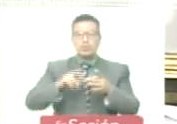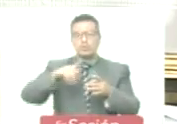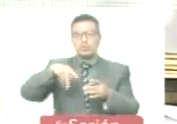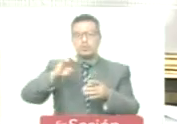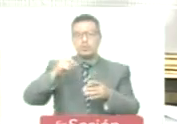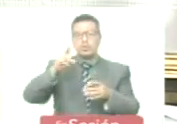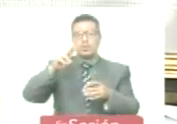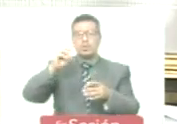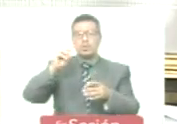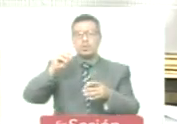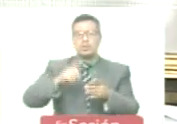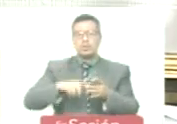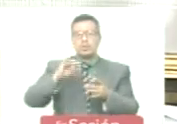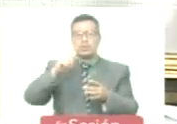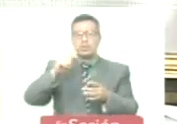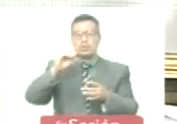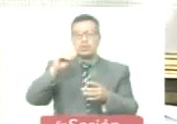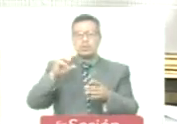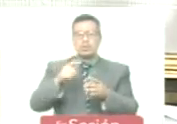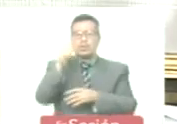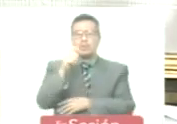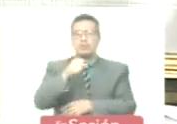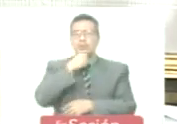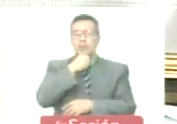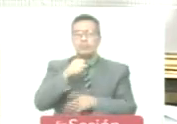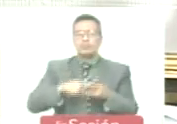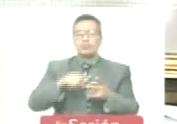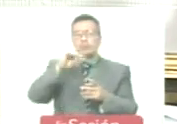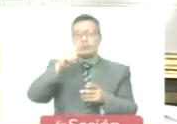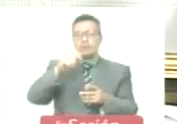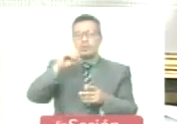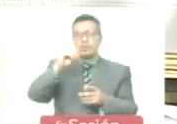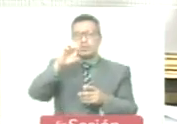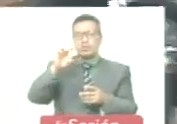Infante. Micrófono para el diputado.